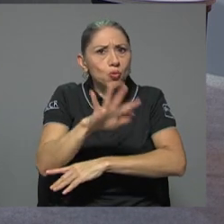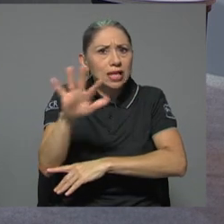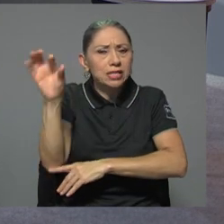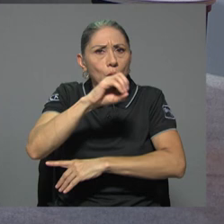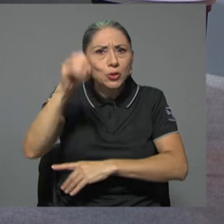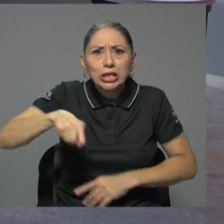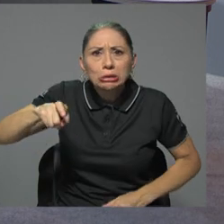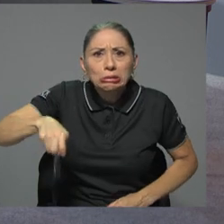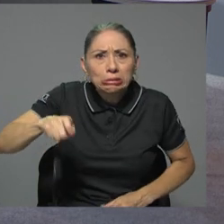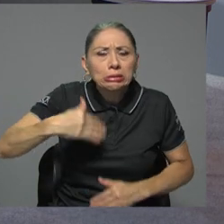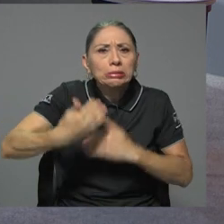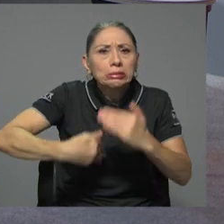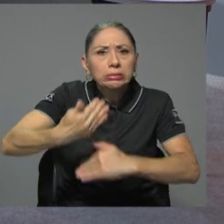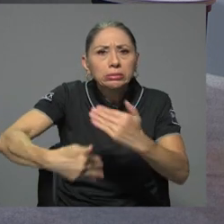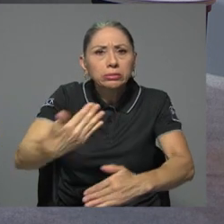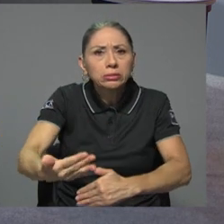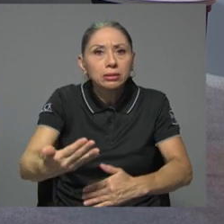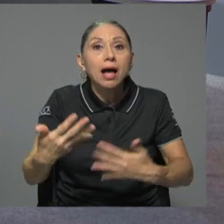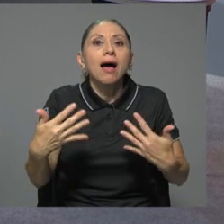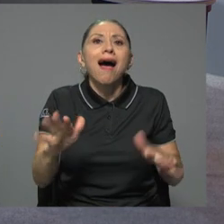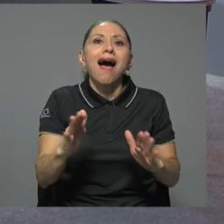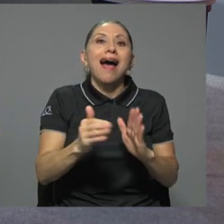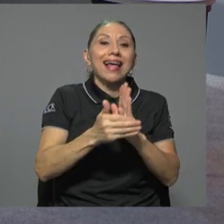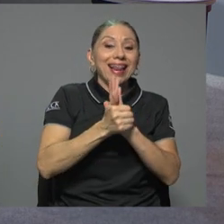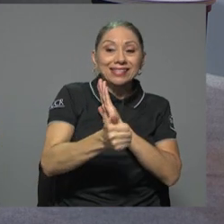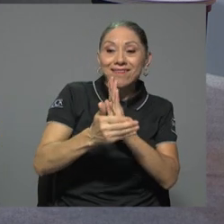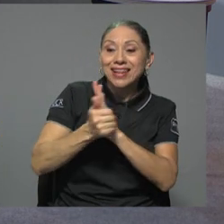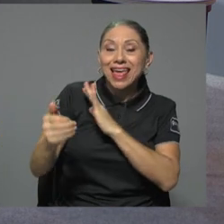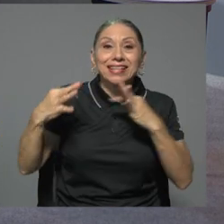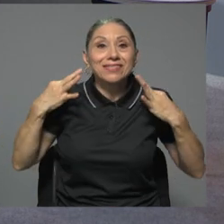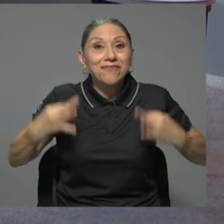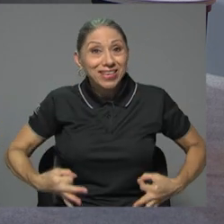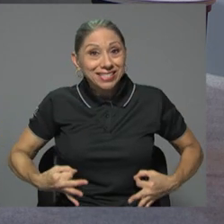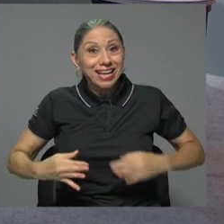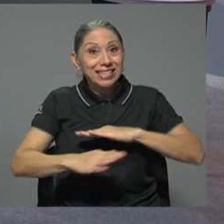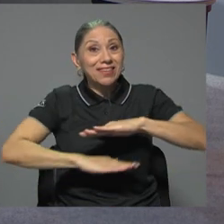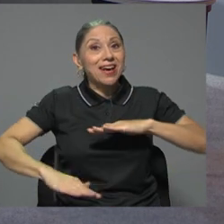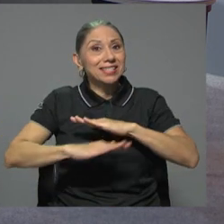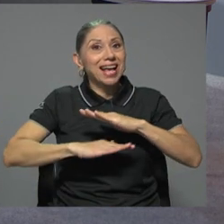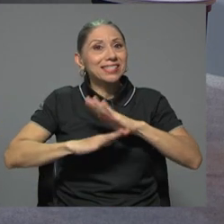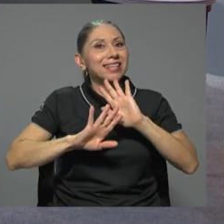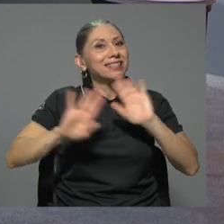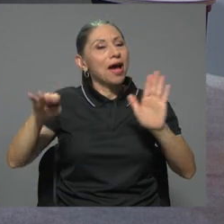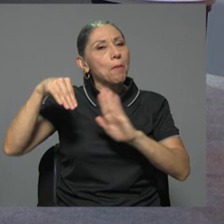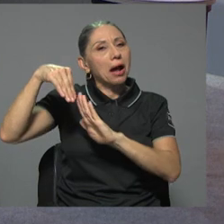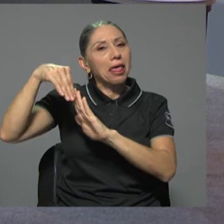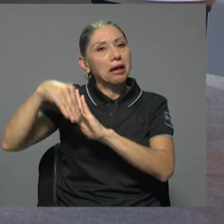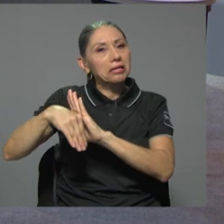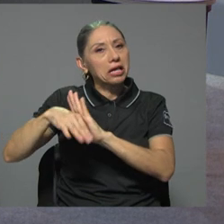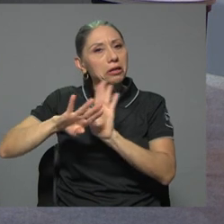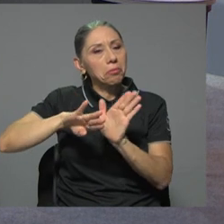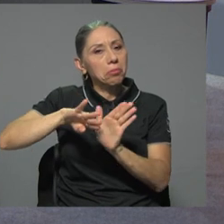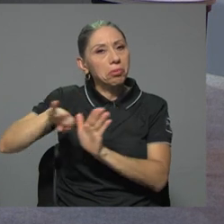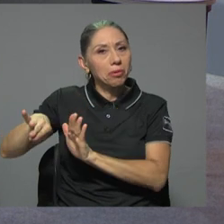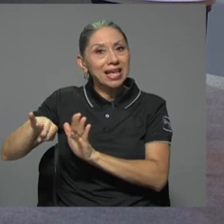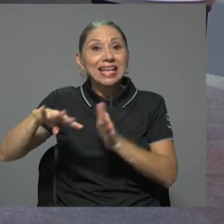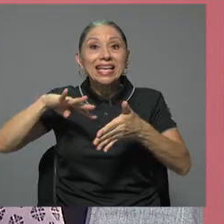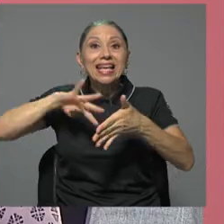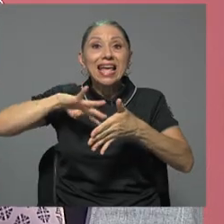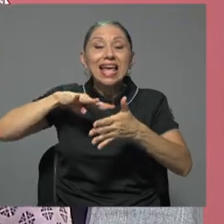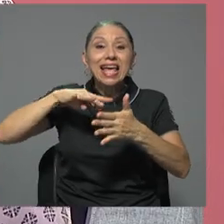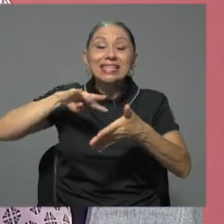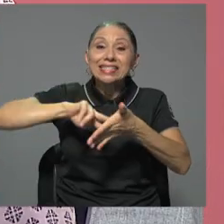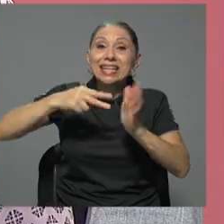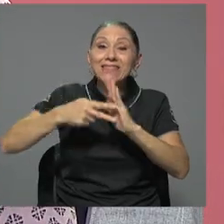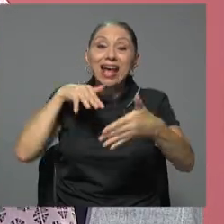en el tanto las habilidades físicas y básicas más bien van a decrecer o sea que los estudiantes del futuro y del presente